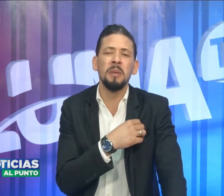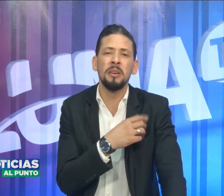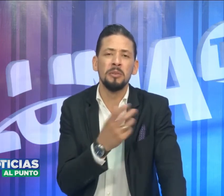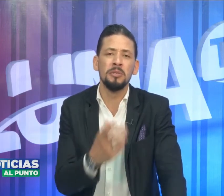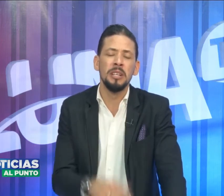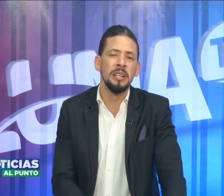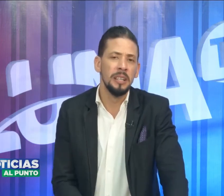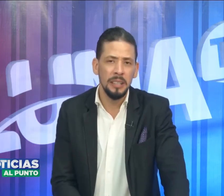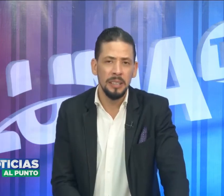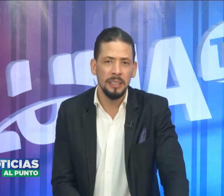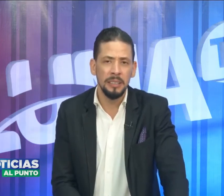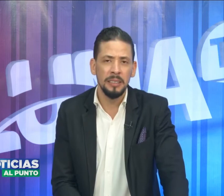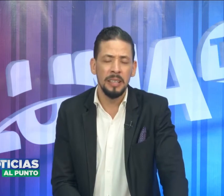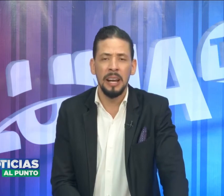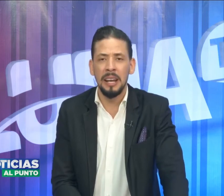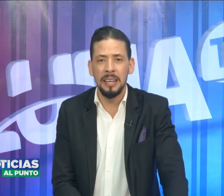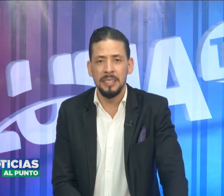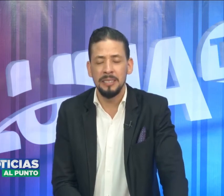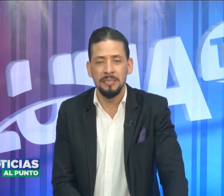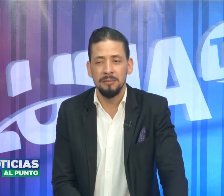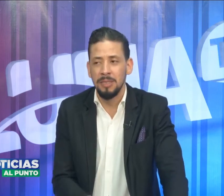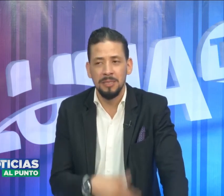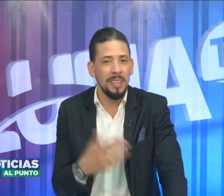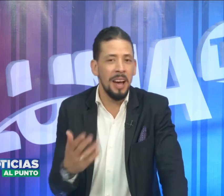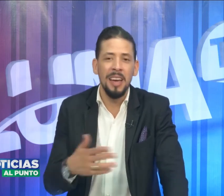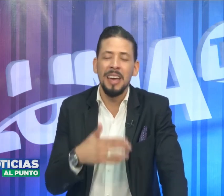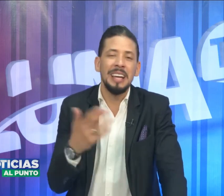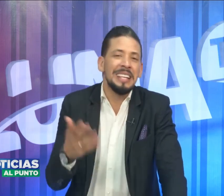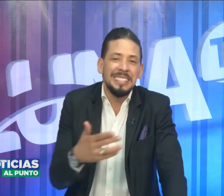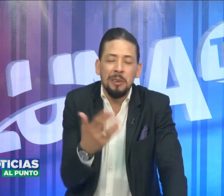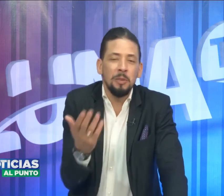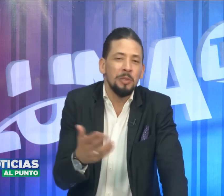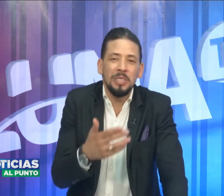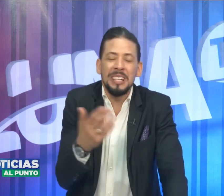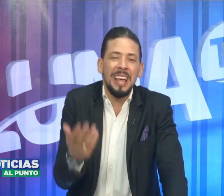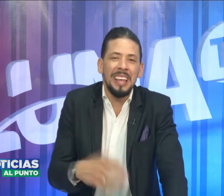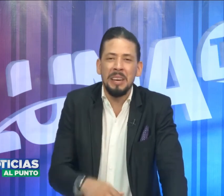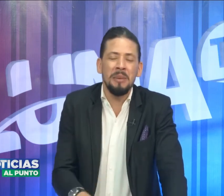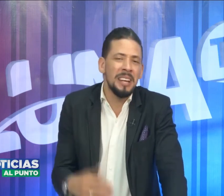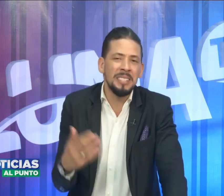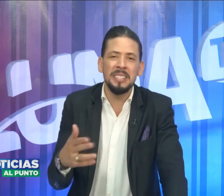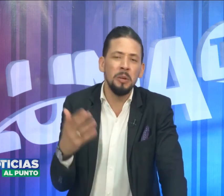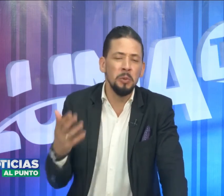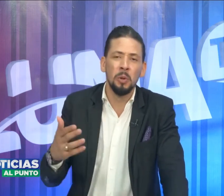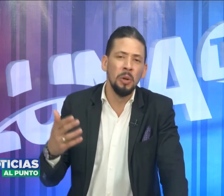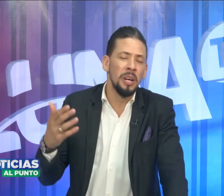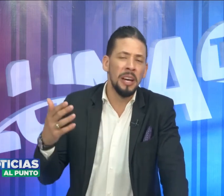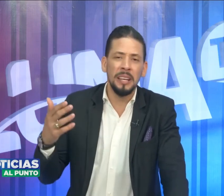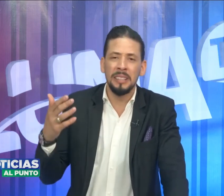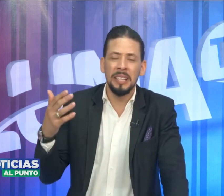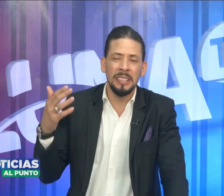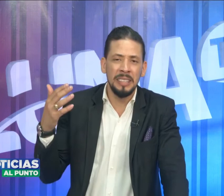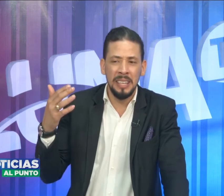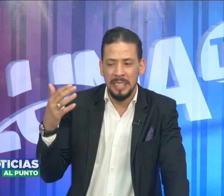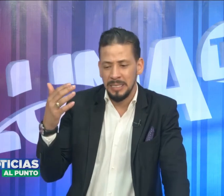saludo es menos que la ley. Es que el saludo no tiene nada que ver. Ese saludo